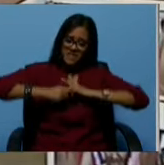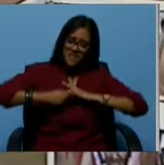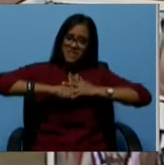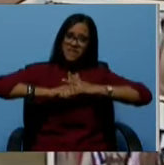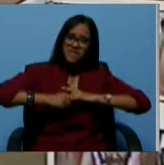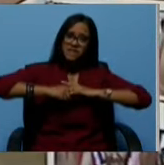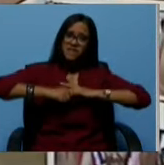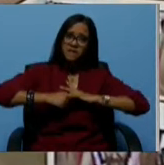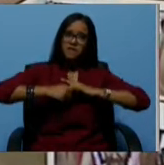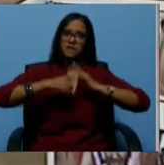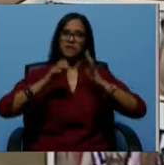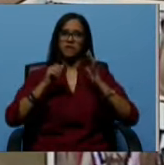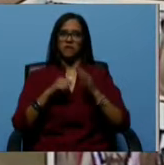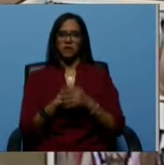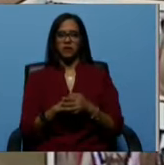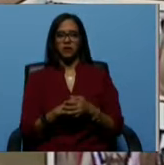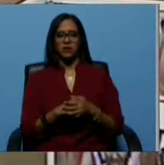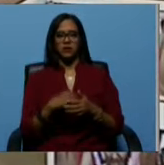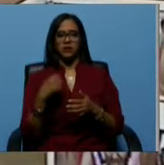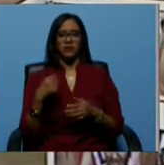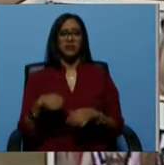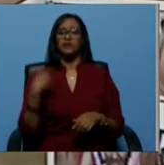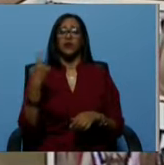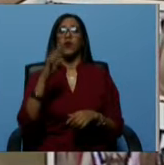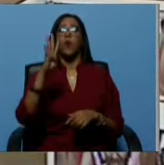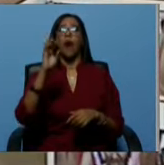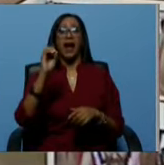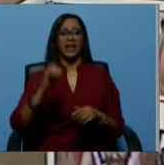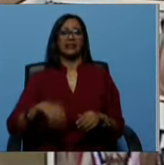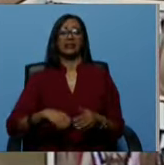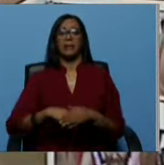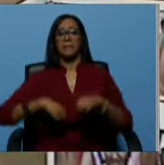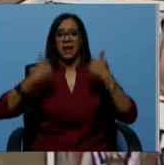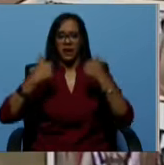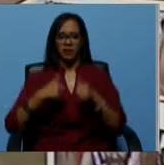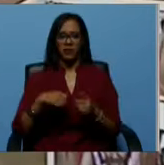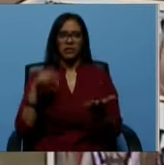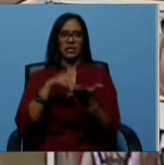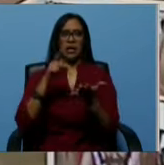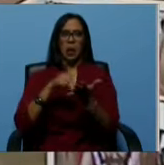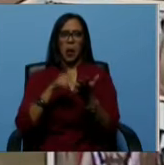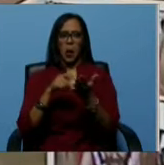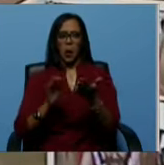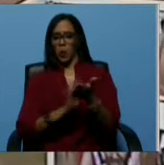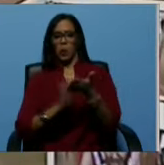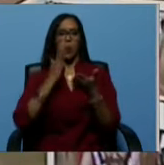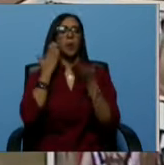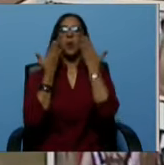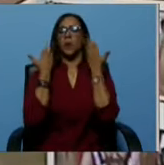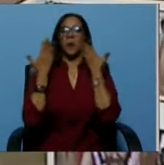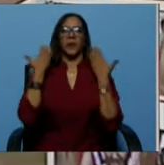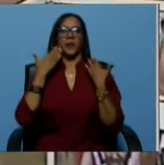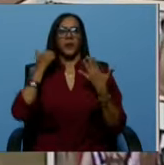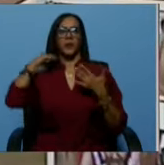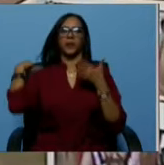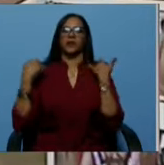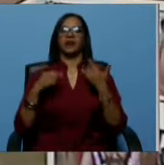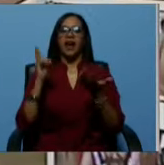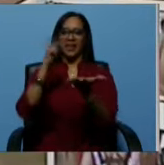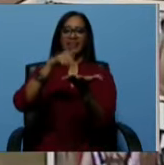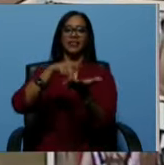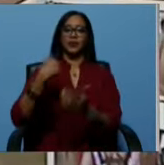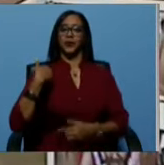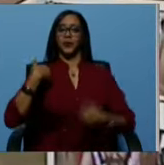Están rectificados a 0.40, ya no dan más, pues. Y se presentan una pulitura, que tú y yo... ¿Ah?